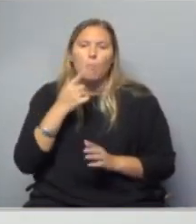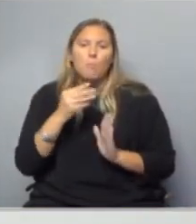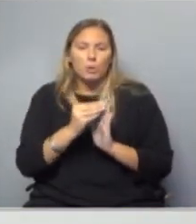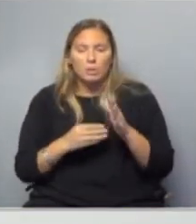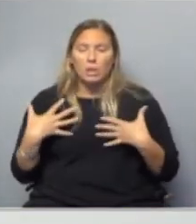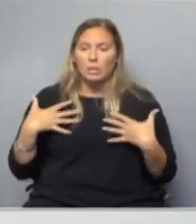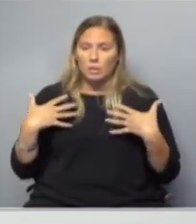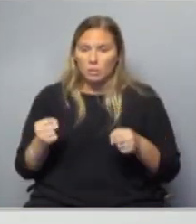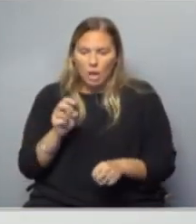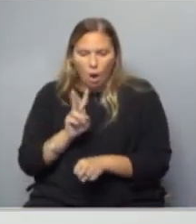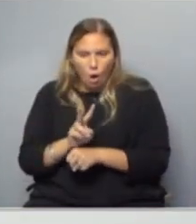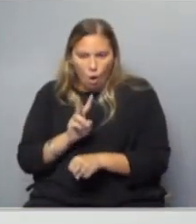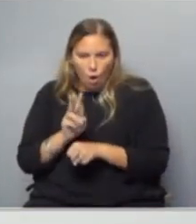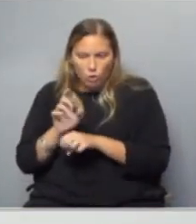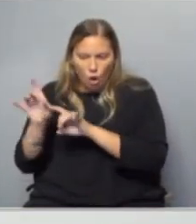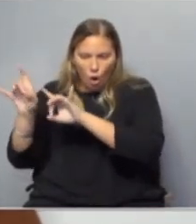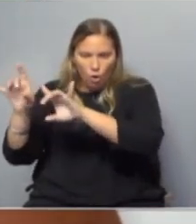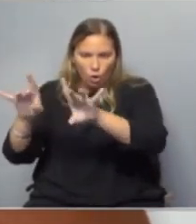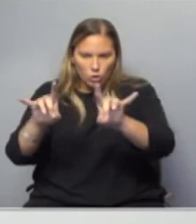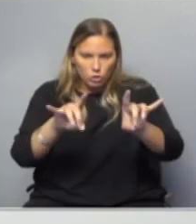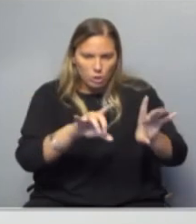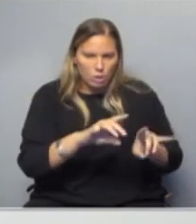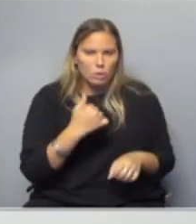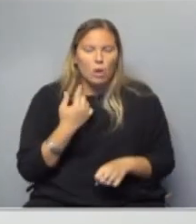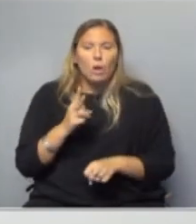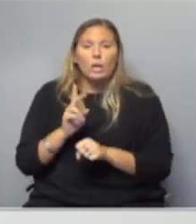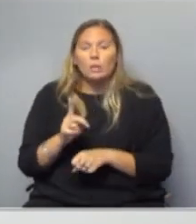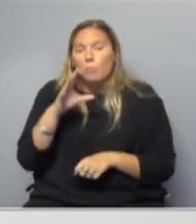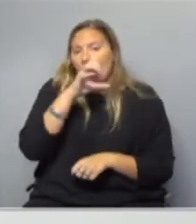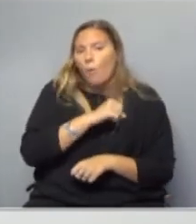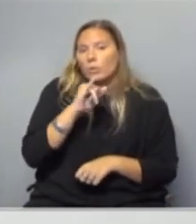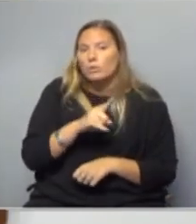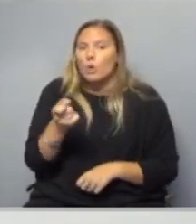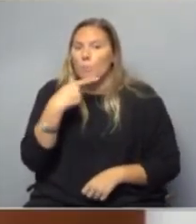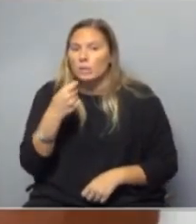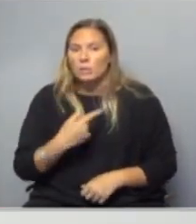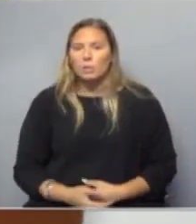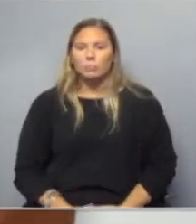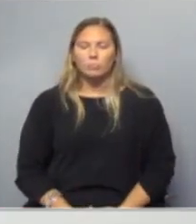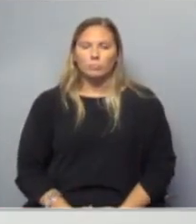sanitarias, controlar la transmisión de la enfermedad y monitorear resistencia de fármacos.